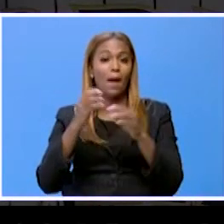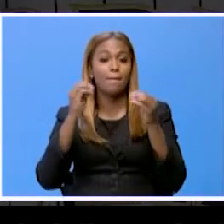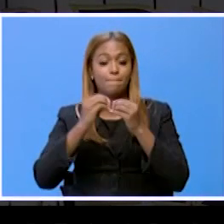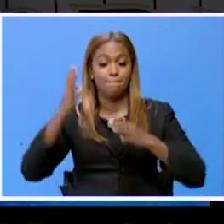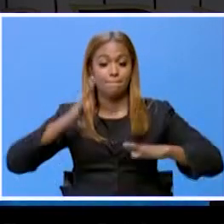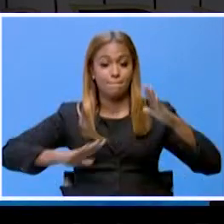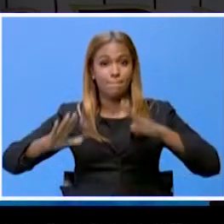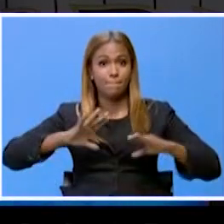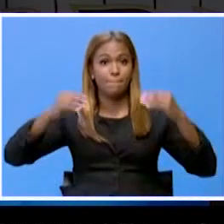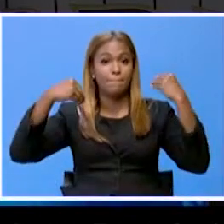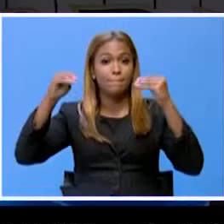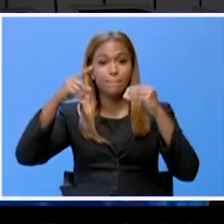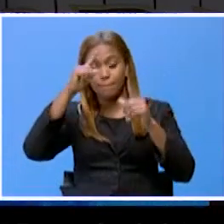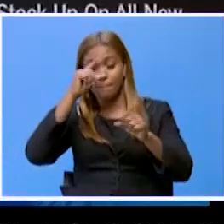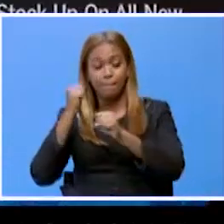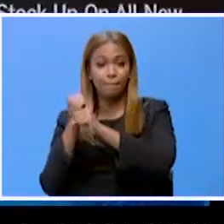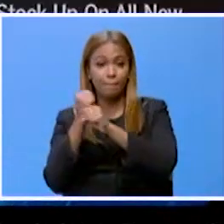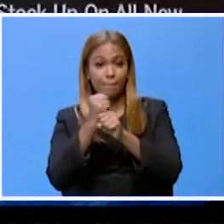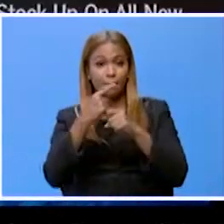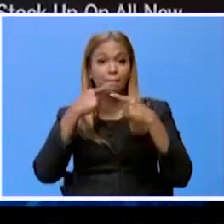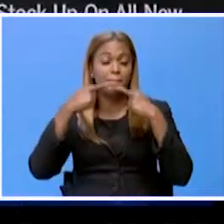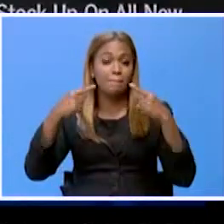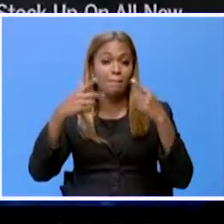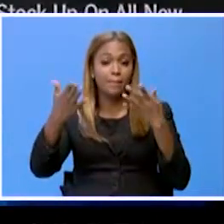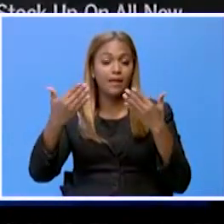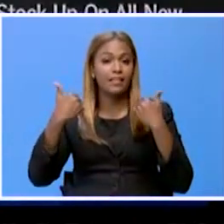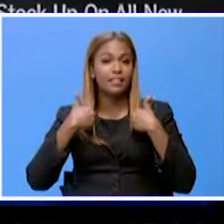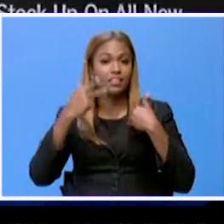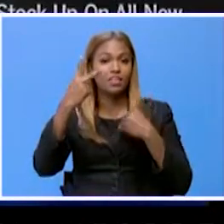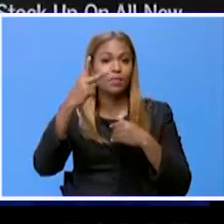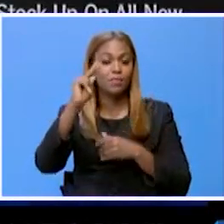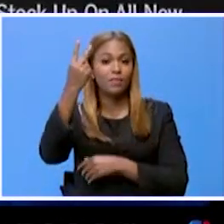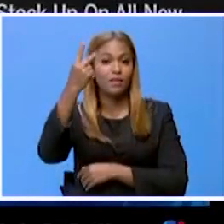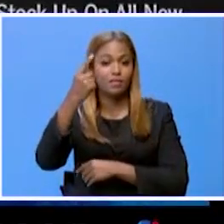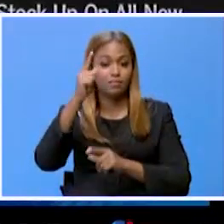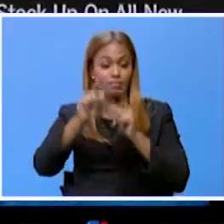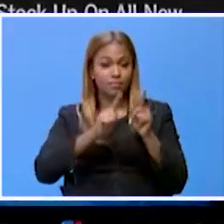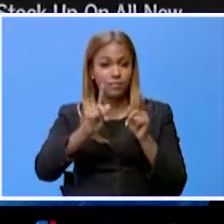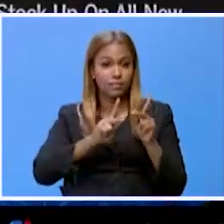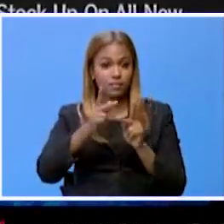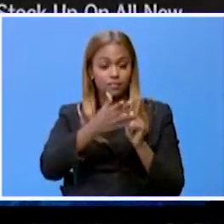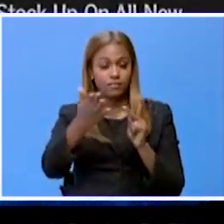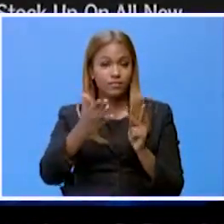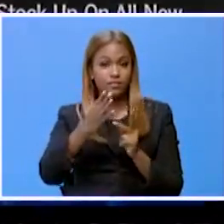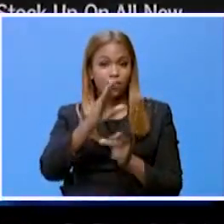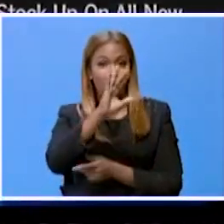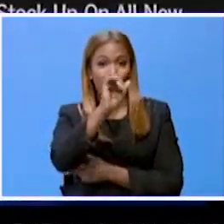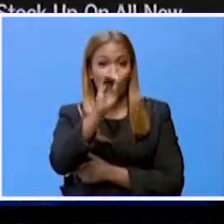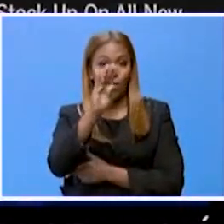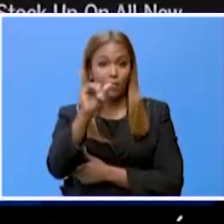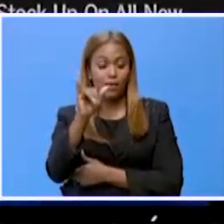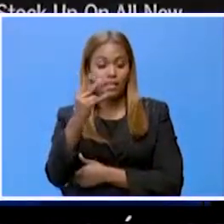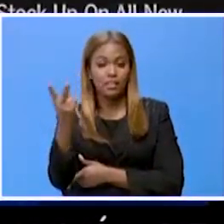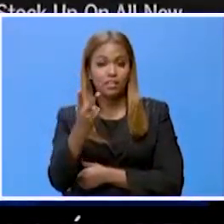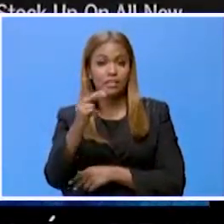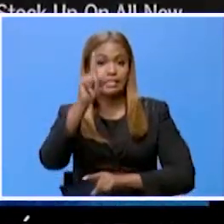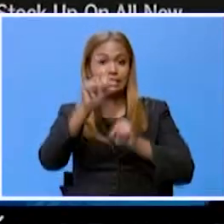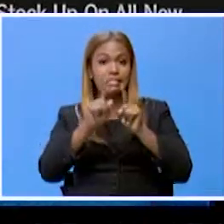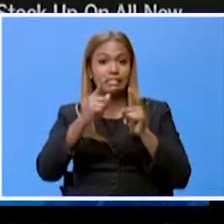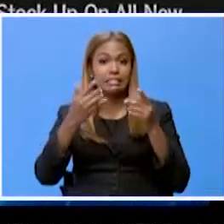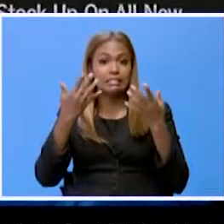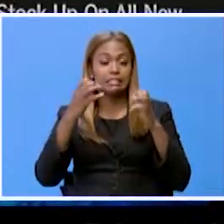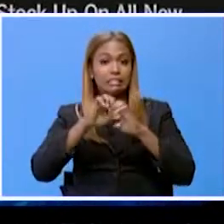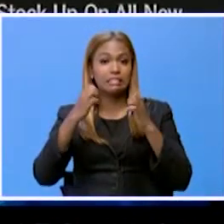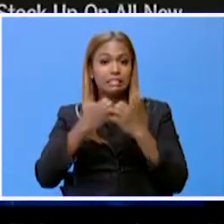chaquetas vendidas en el béisbol de las grandes ligas. Ahí están los dos primeros, Mookie Betts y Cody Bellinger, las dos superestrellas del conjunto de